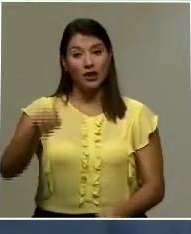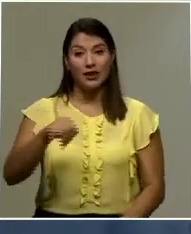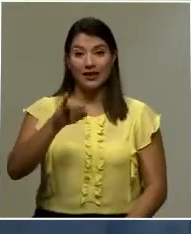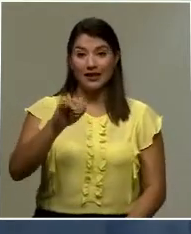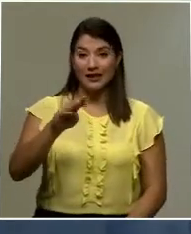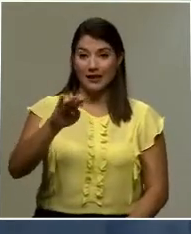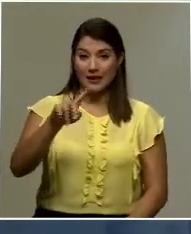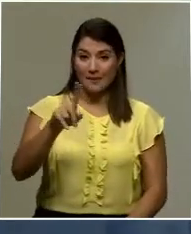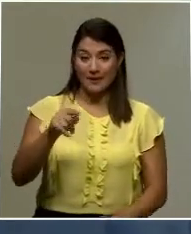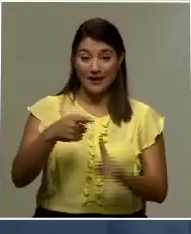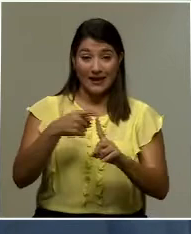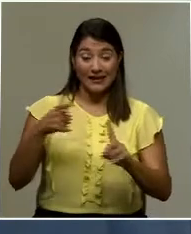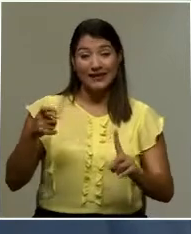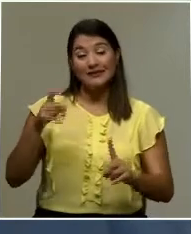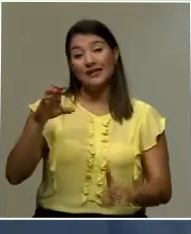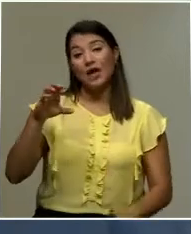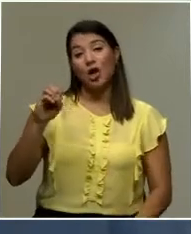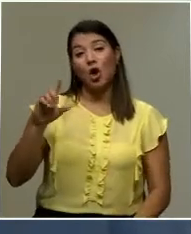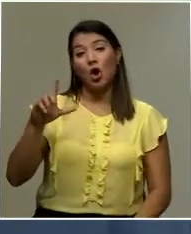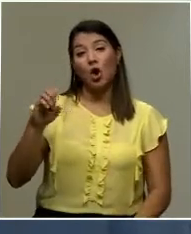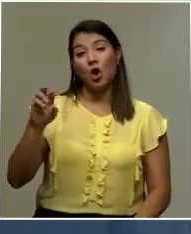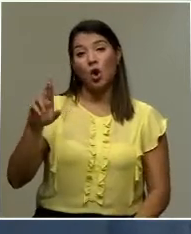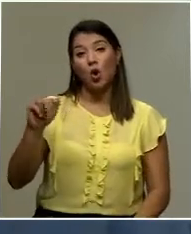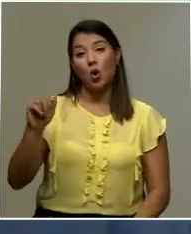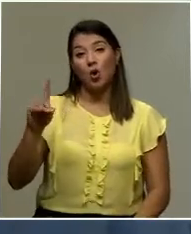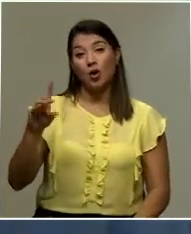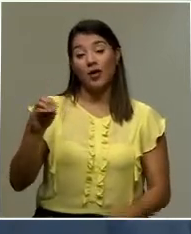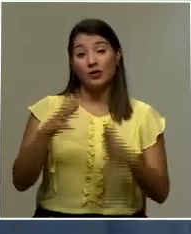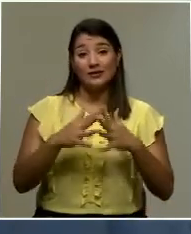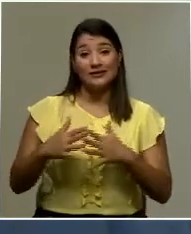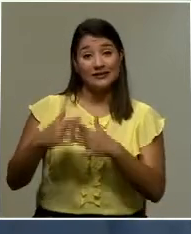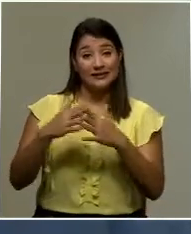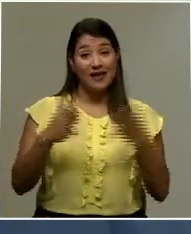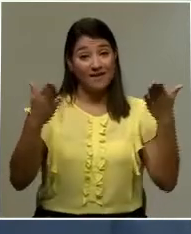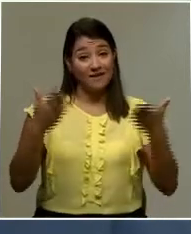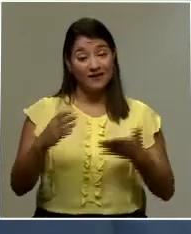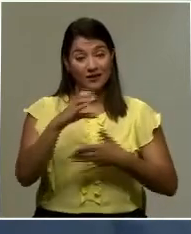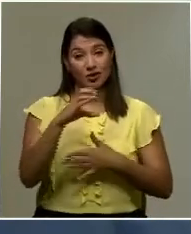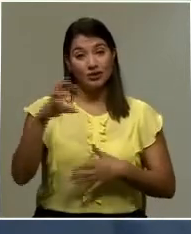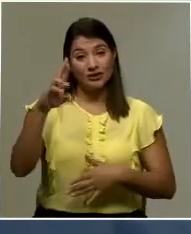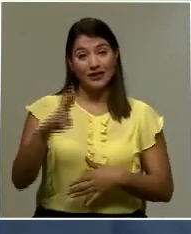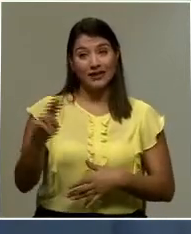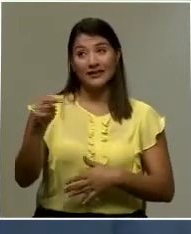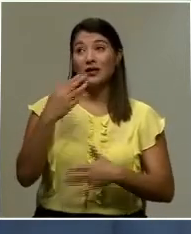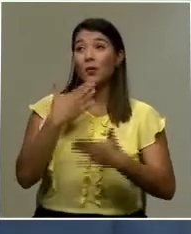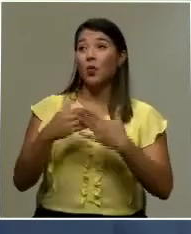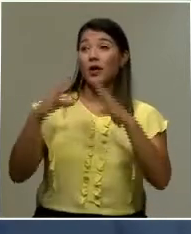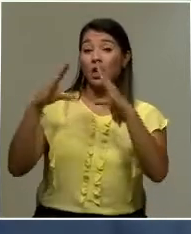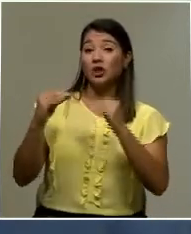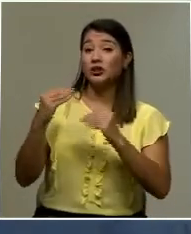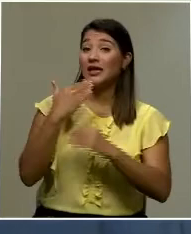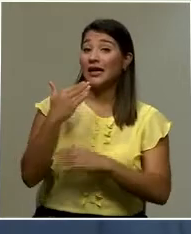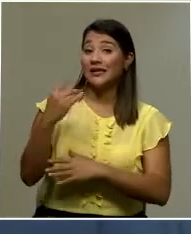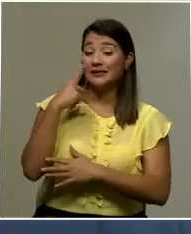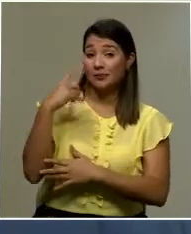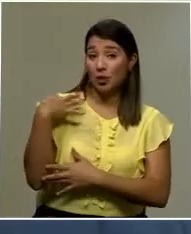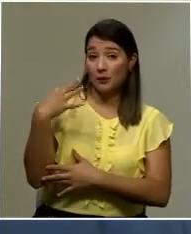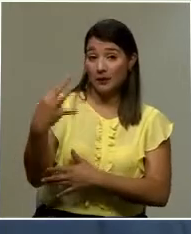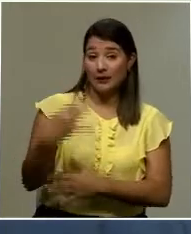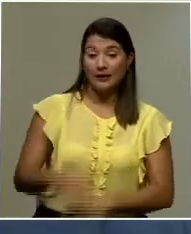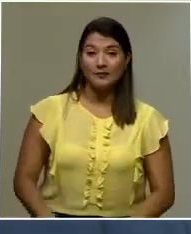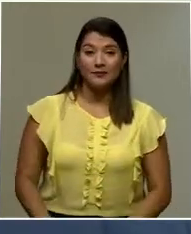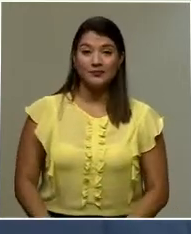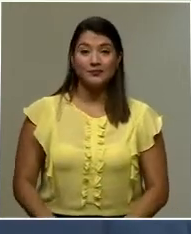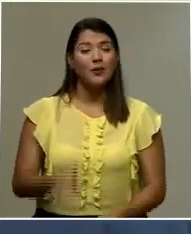desde Colorado, Estados Unidos. Bienvenido a Costa Rica Noticias. Buenas noches y gracias por invitarme.